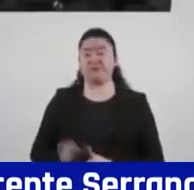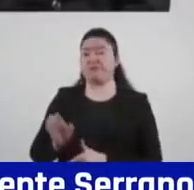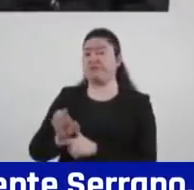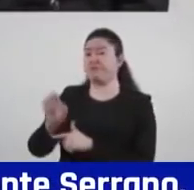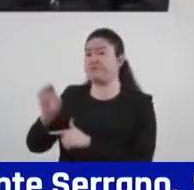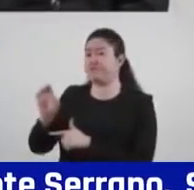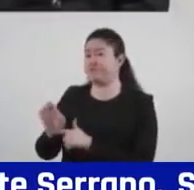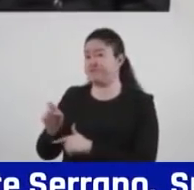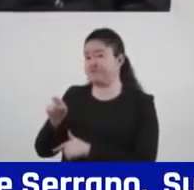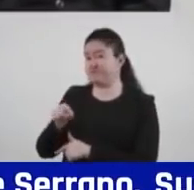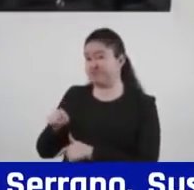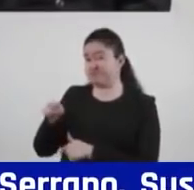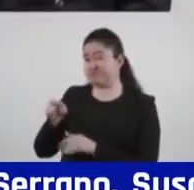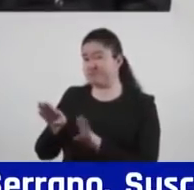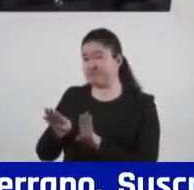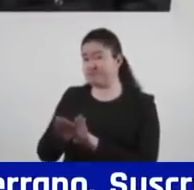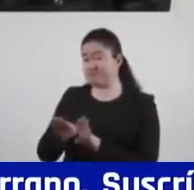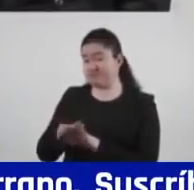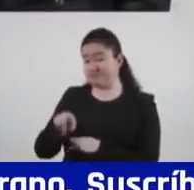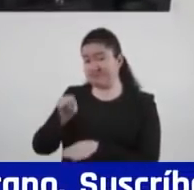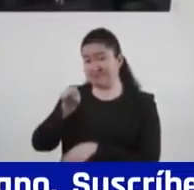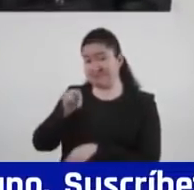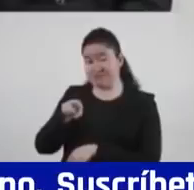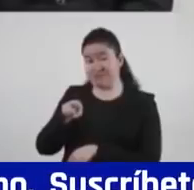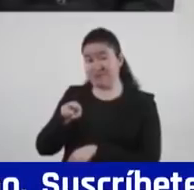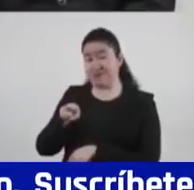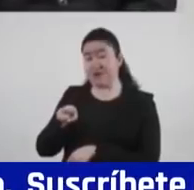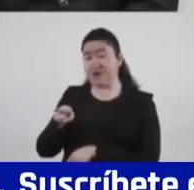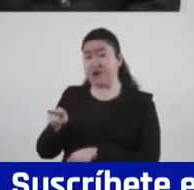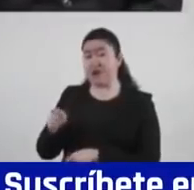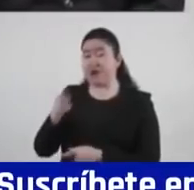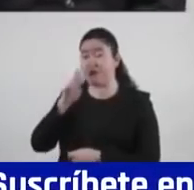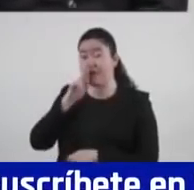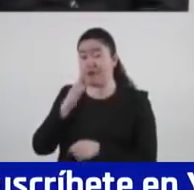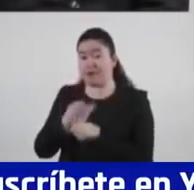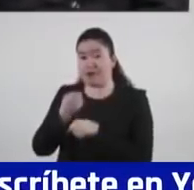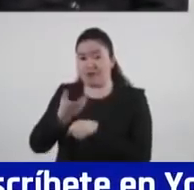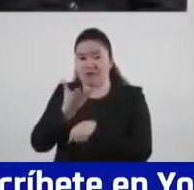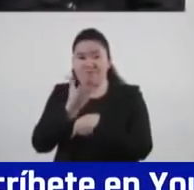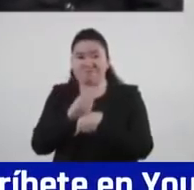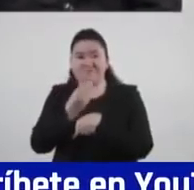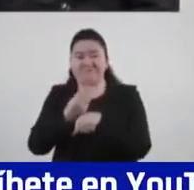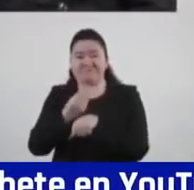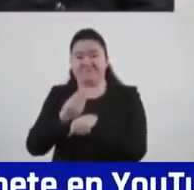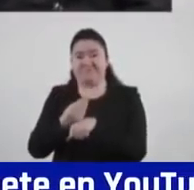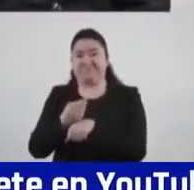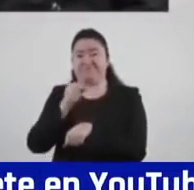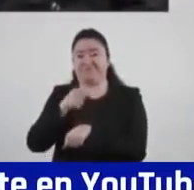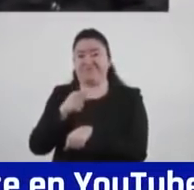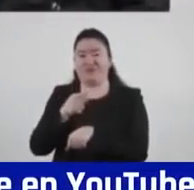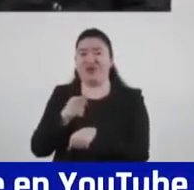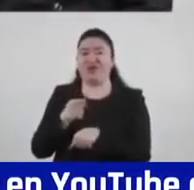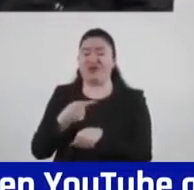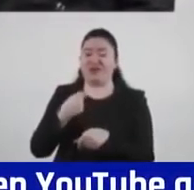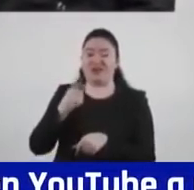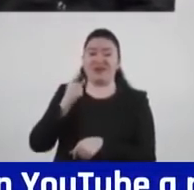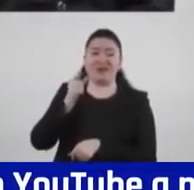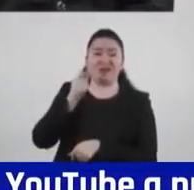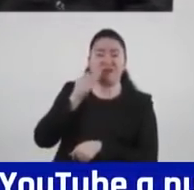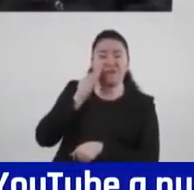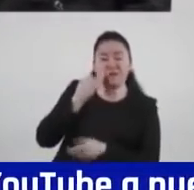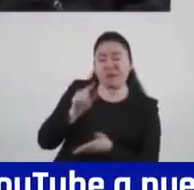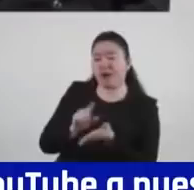Entonces, ¿no considera que tendría que separarse del cargo porque ella era la encargada de mantenimiento? Hay muchas críticas en redes sociales sobre